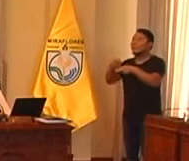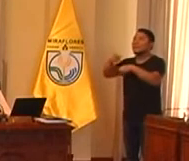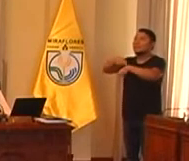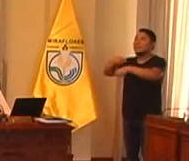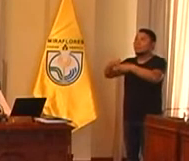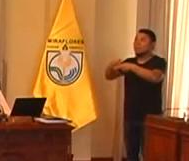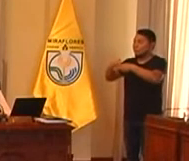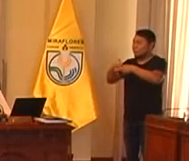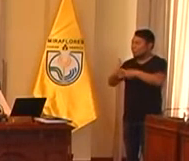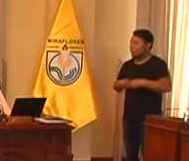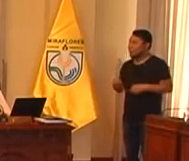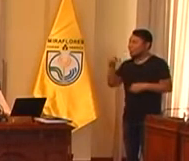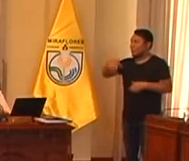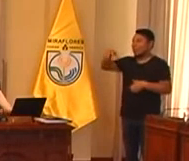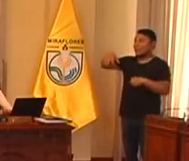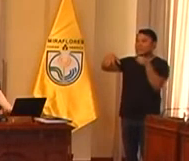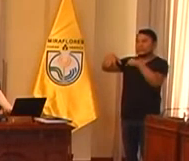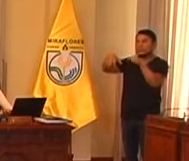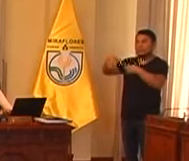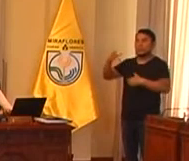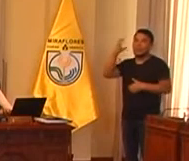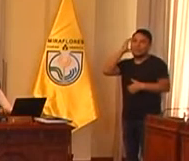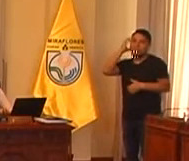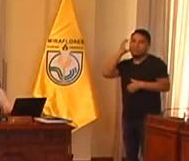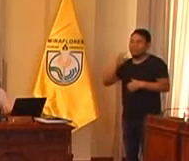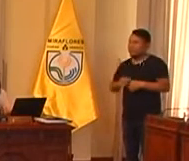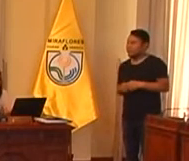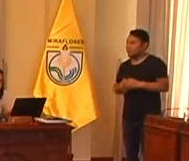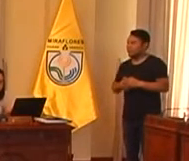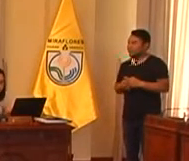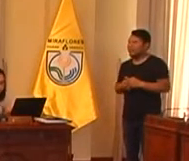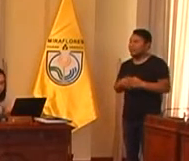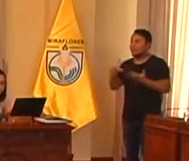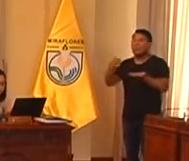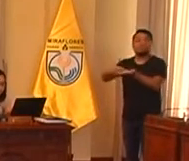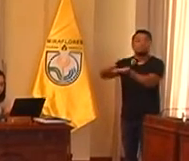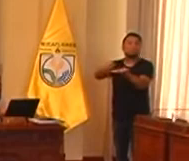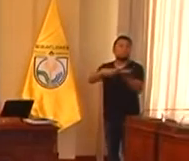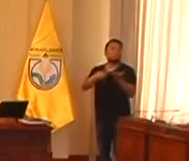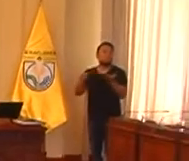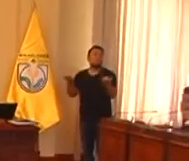temporales en el distrito de Miraflores. Al debate.